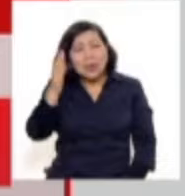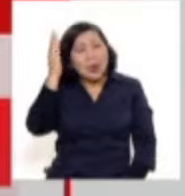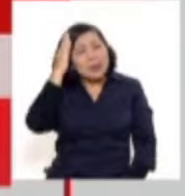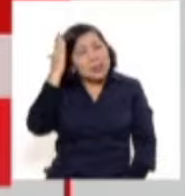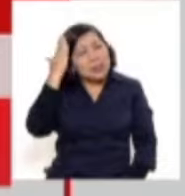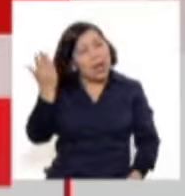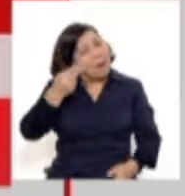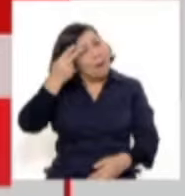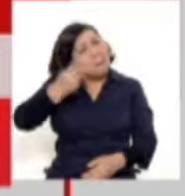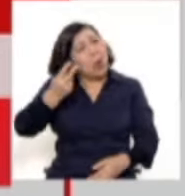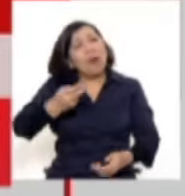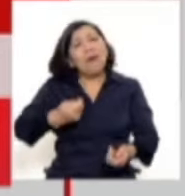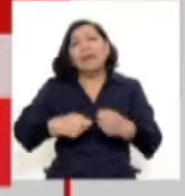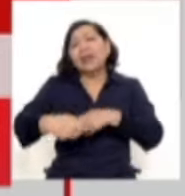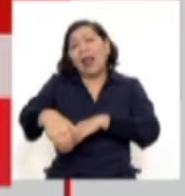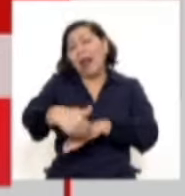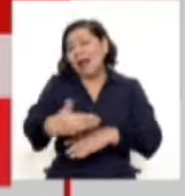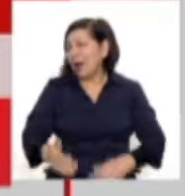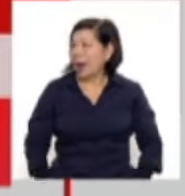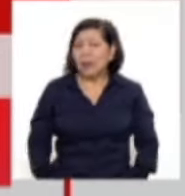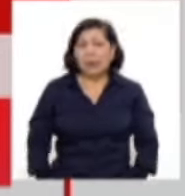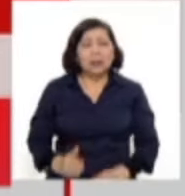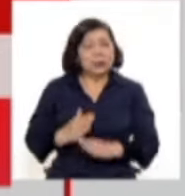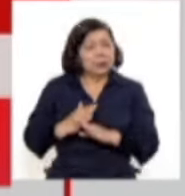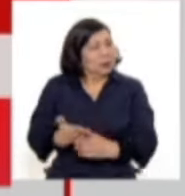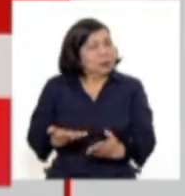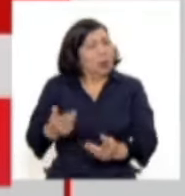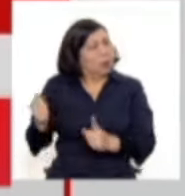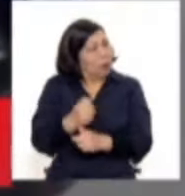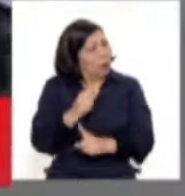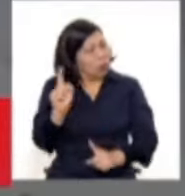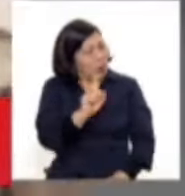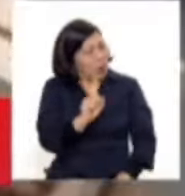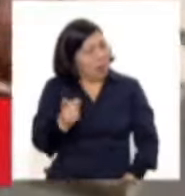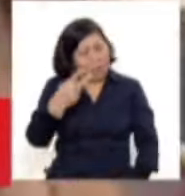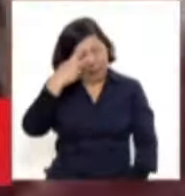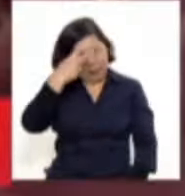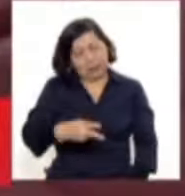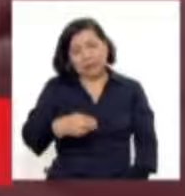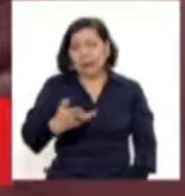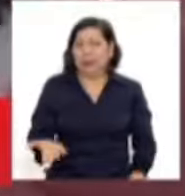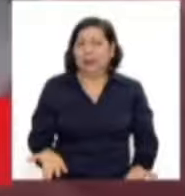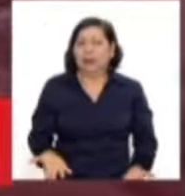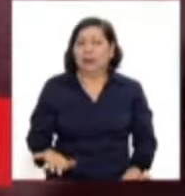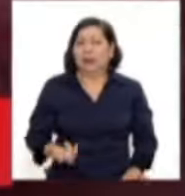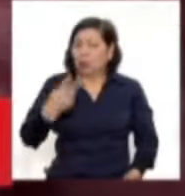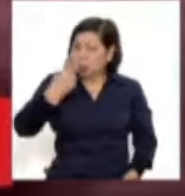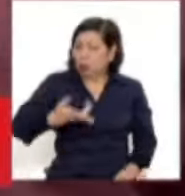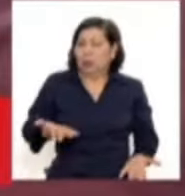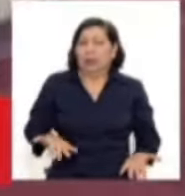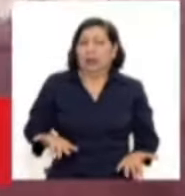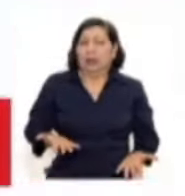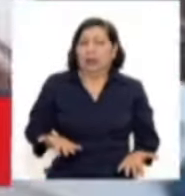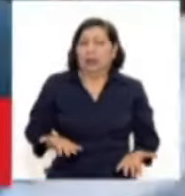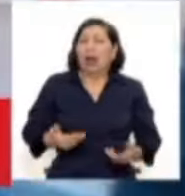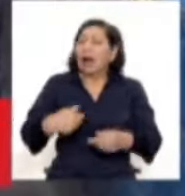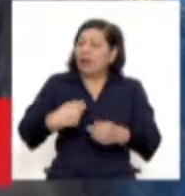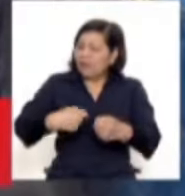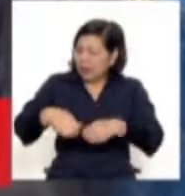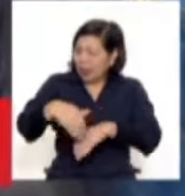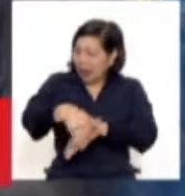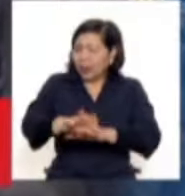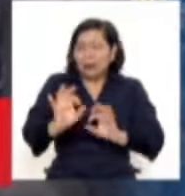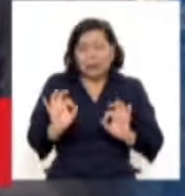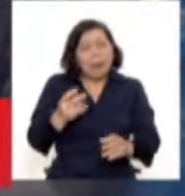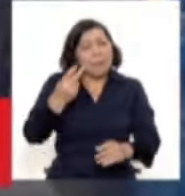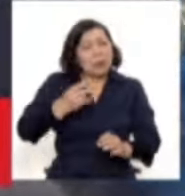conscientes de que está prohibido el comercio informal, pero rechazan la violencia. Se respeta que ellos están en contra de los ambulantes,